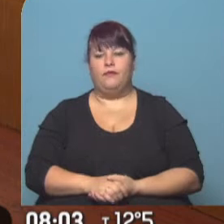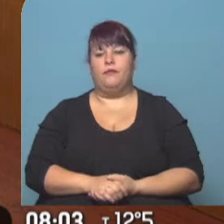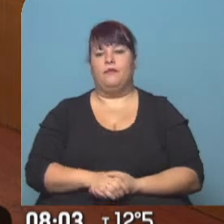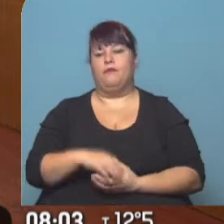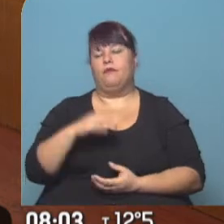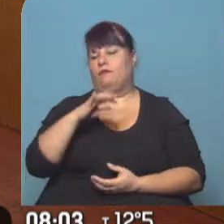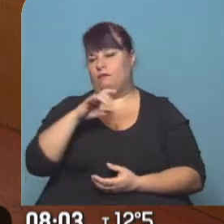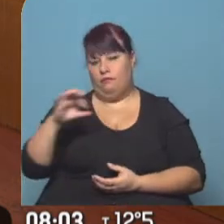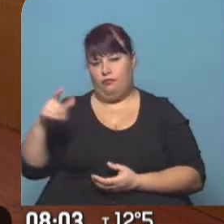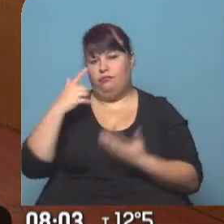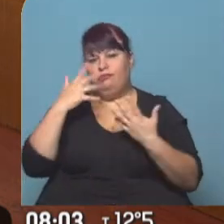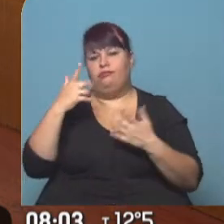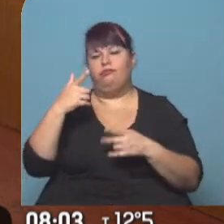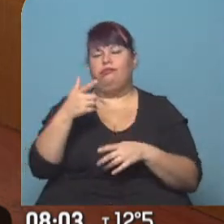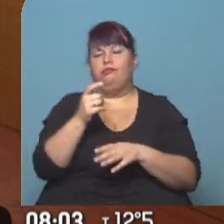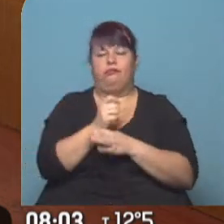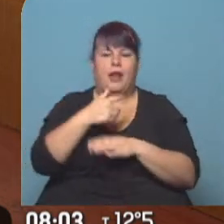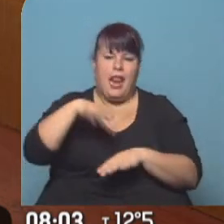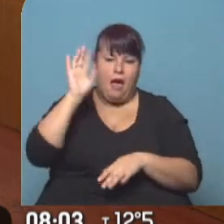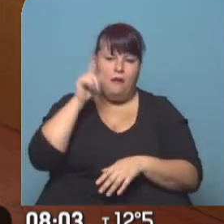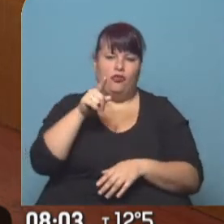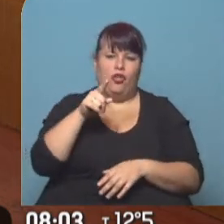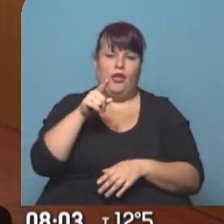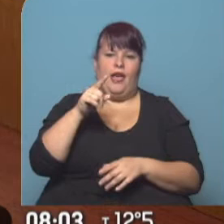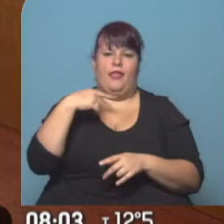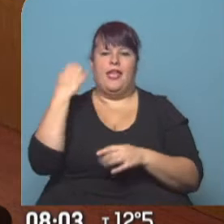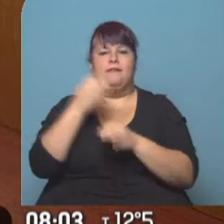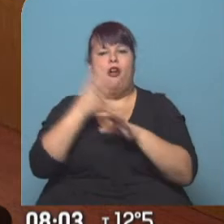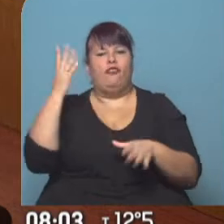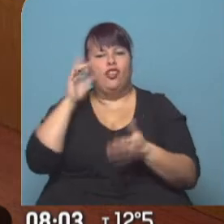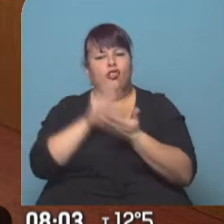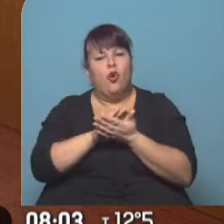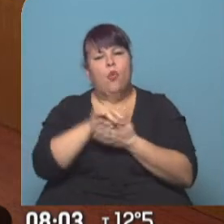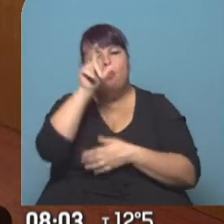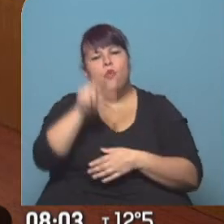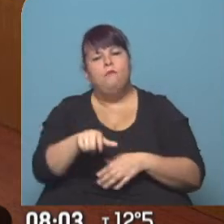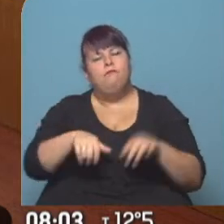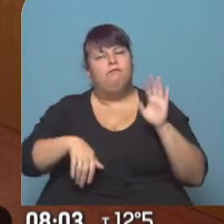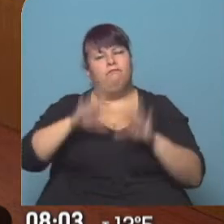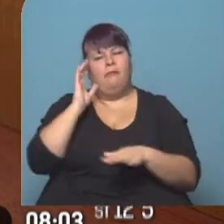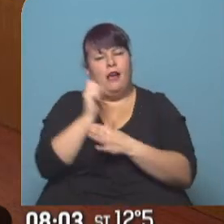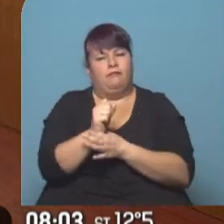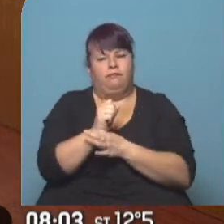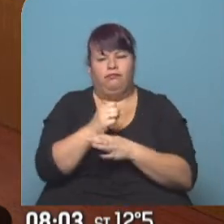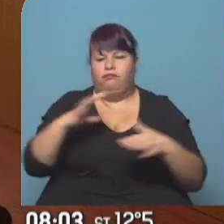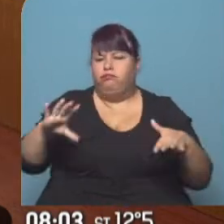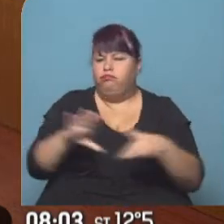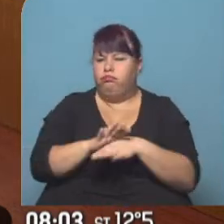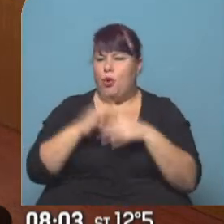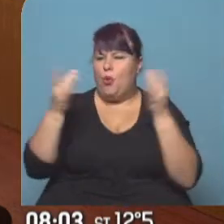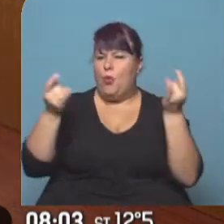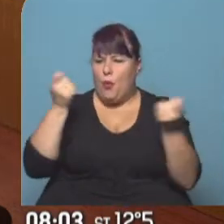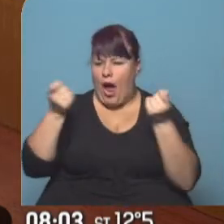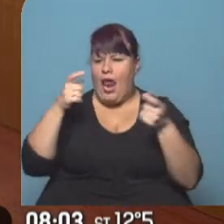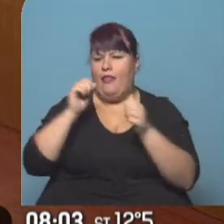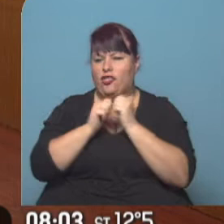Mikhail Baryshnikov es considerado por gran parte de la crítica especializada como uno de los más grandes y perfectos bailarines de